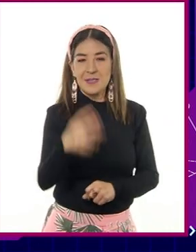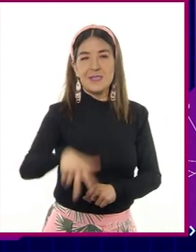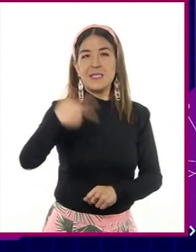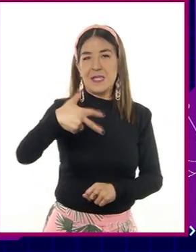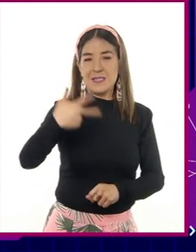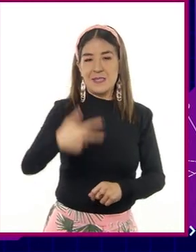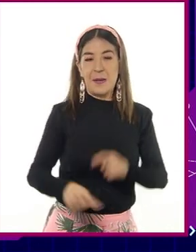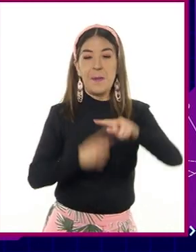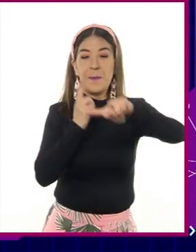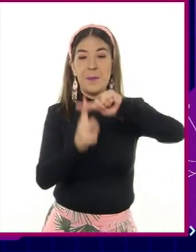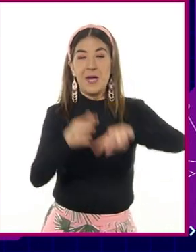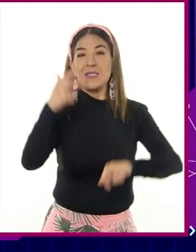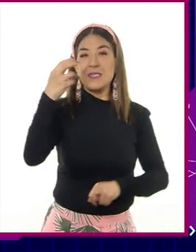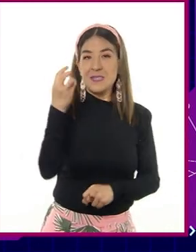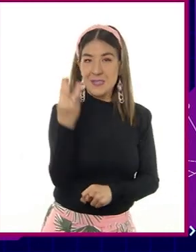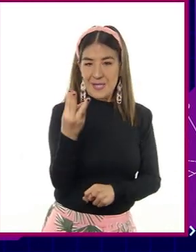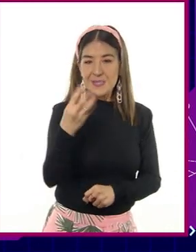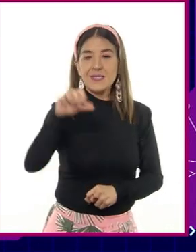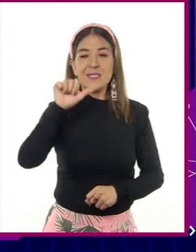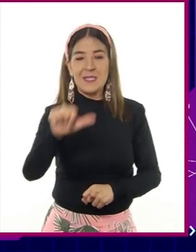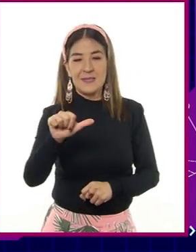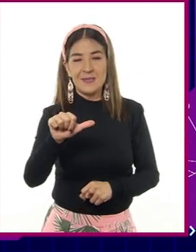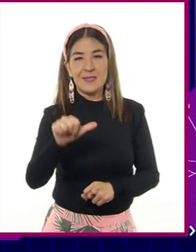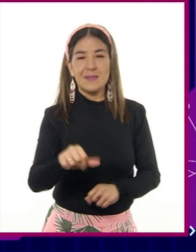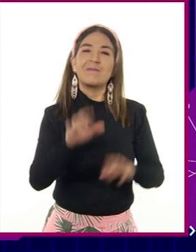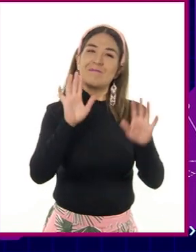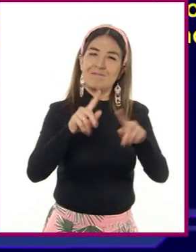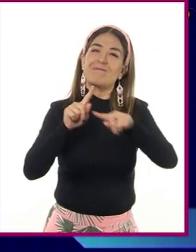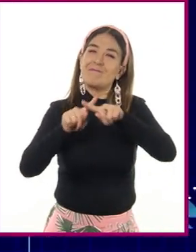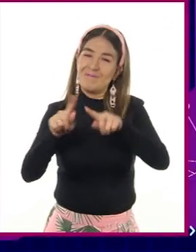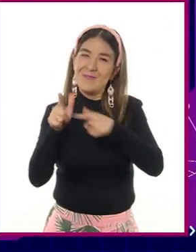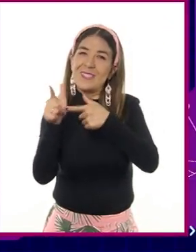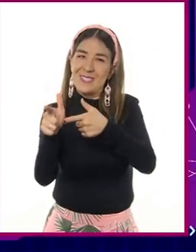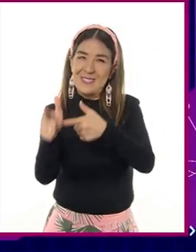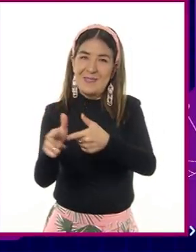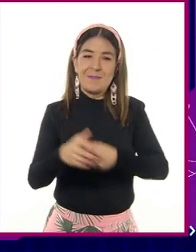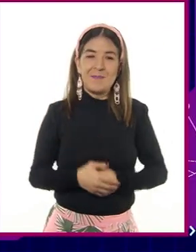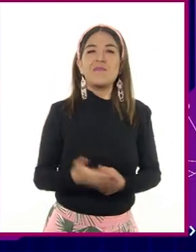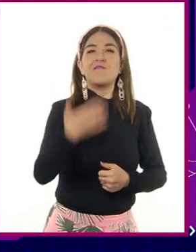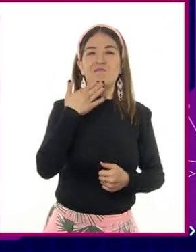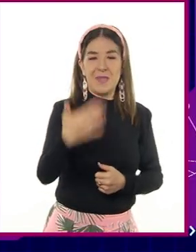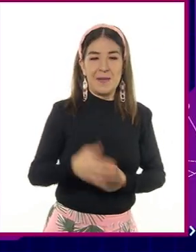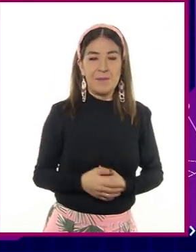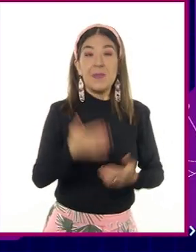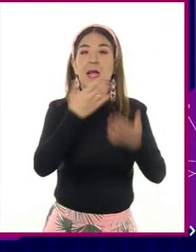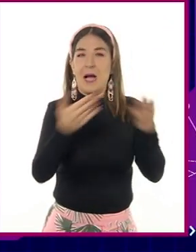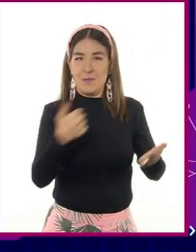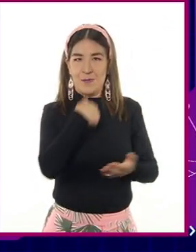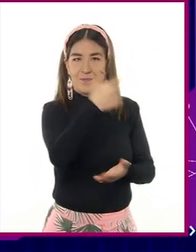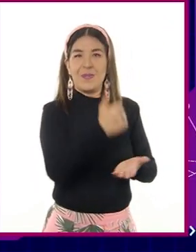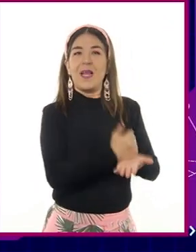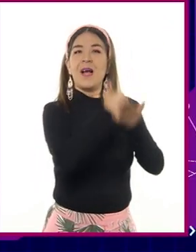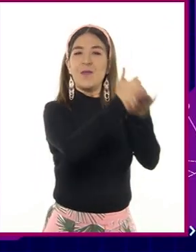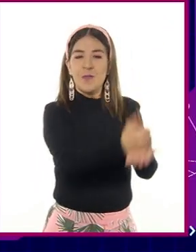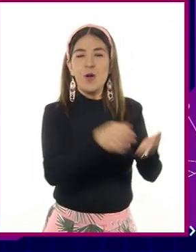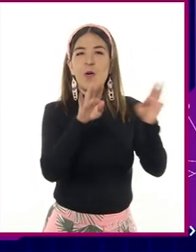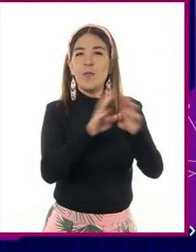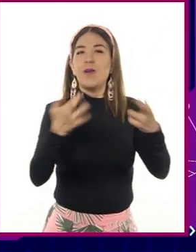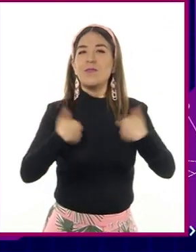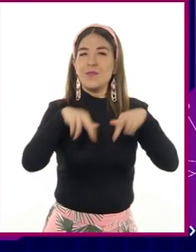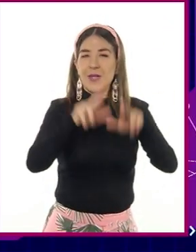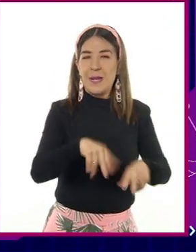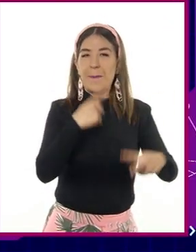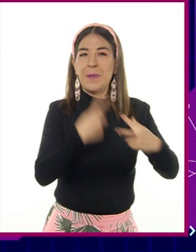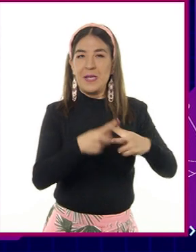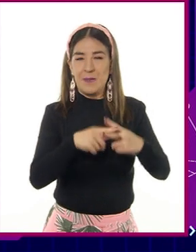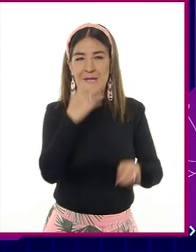13, más 3, 16, etc. Perfecto. Ahora te ayudaré a formular la expresión algebraica